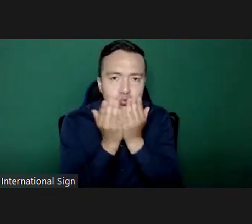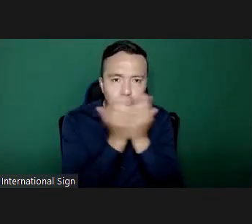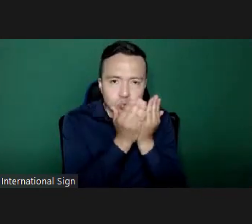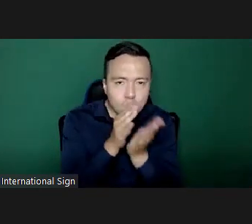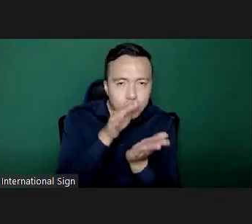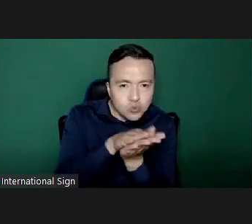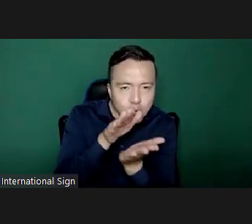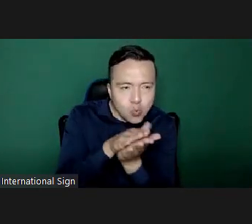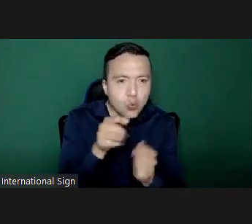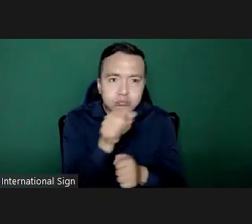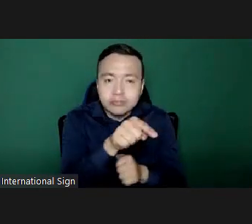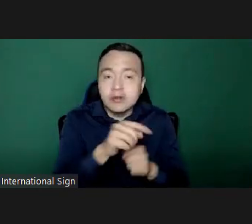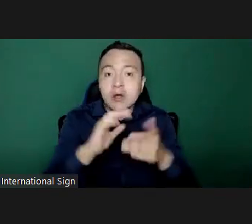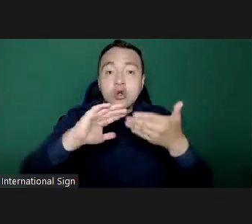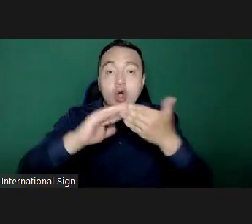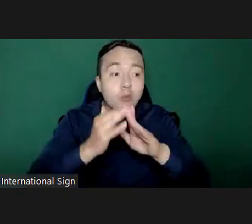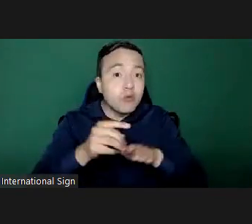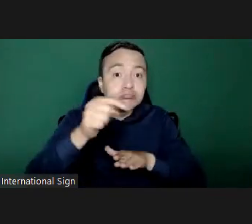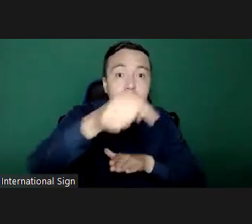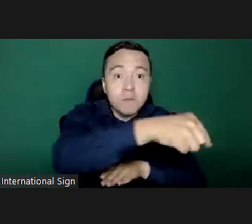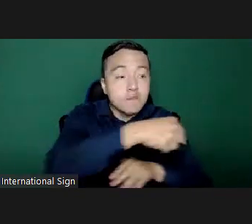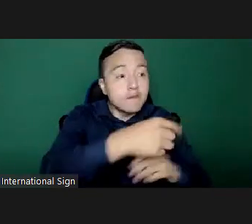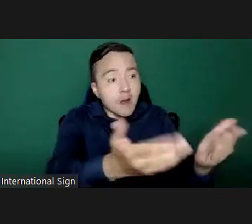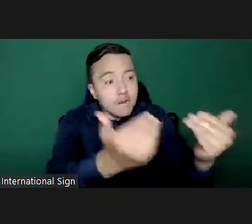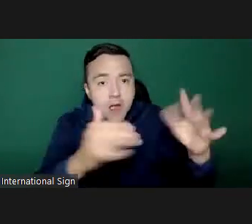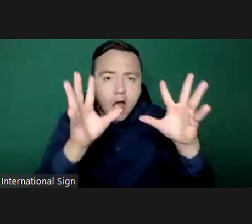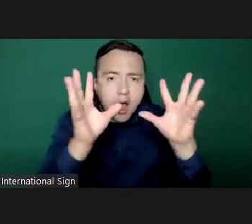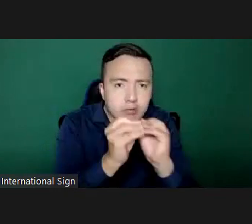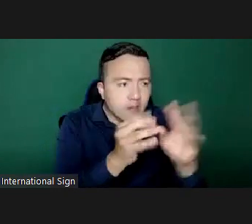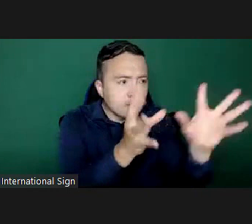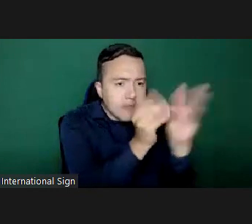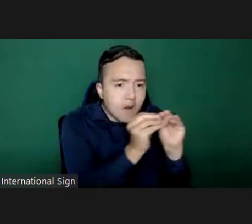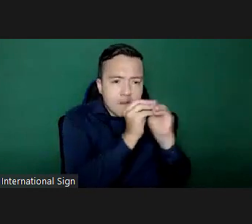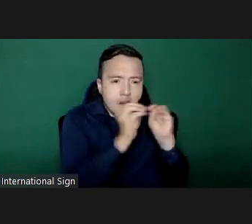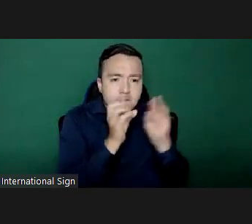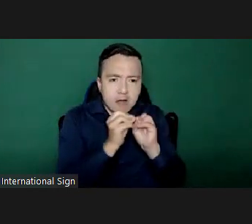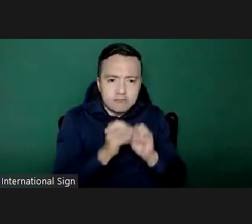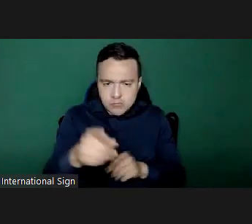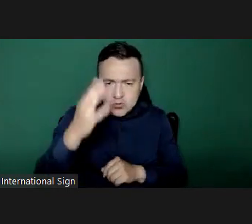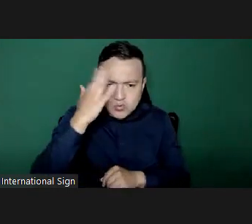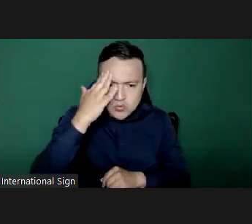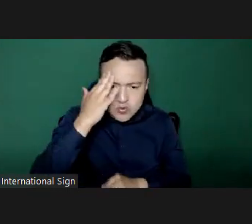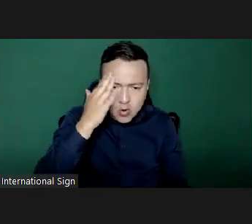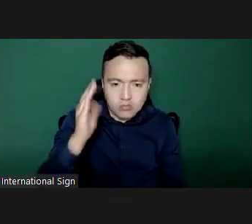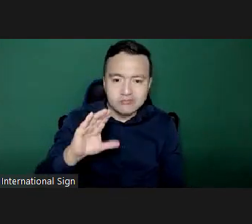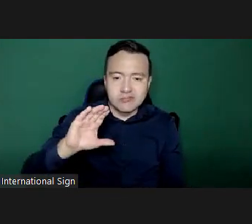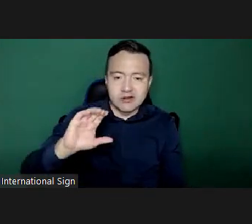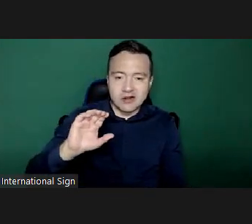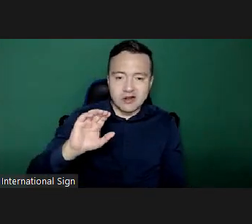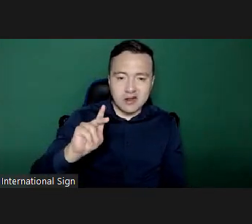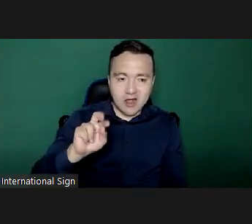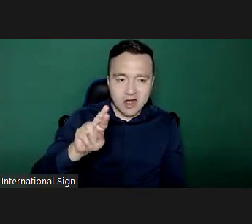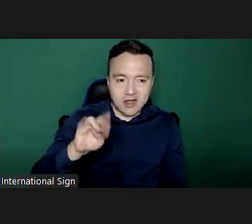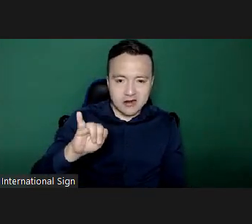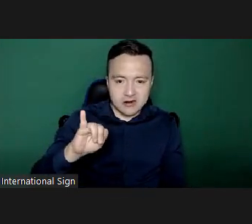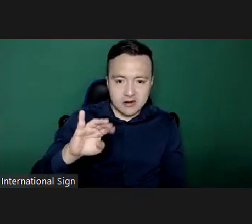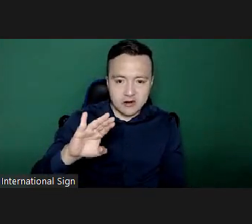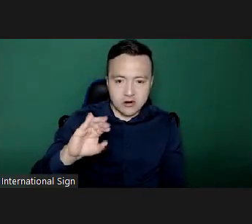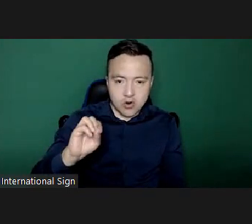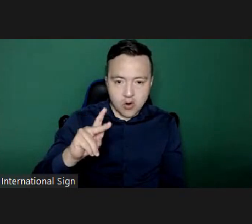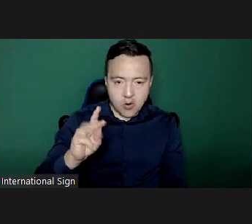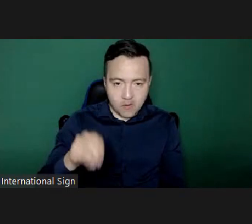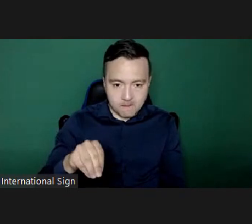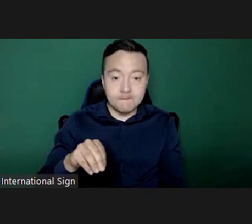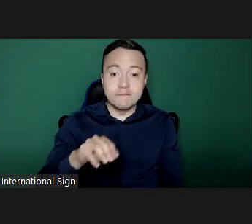las comunidades. Ustedes conocen a CARICOM y aquí esto se ha replicado en